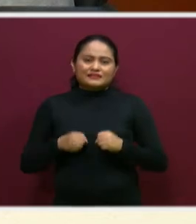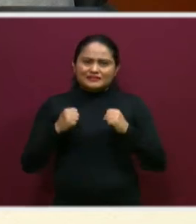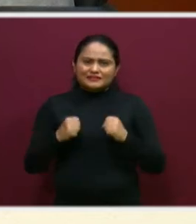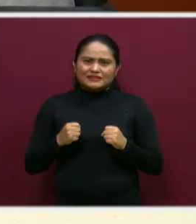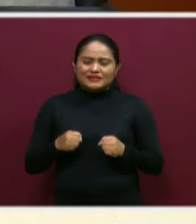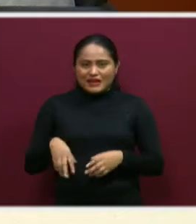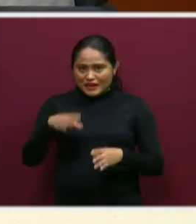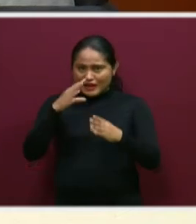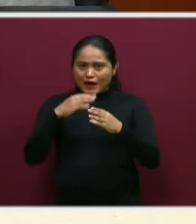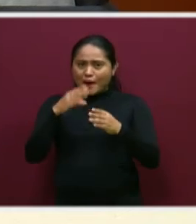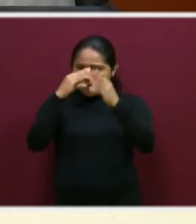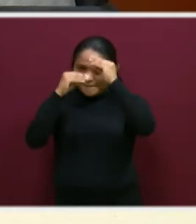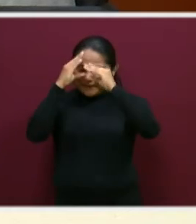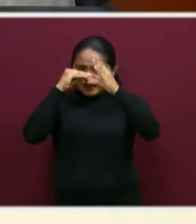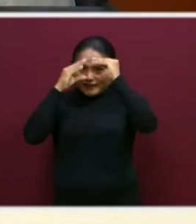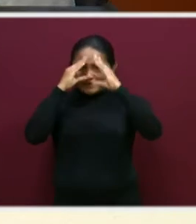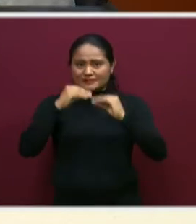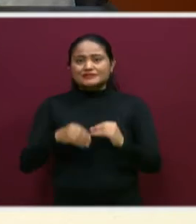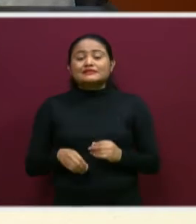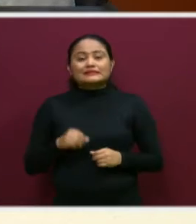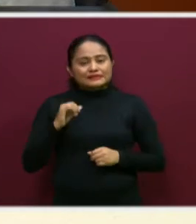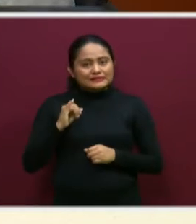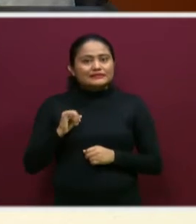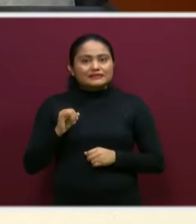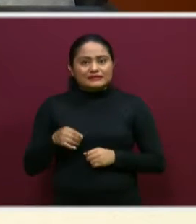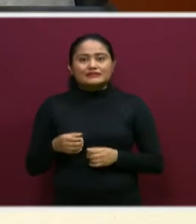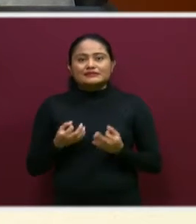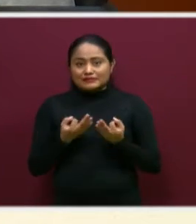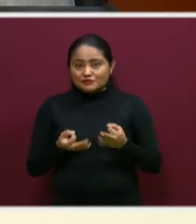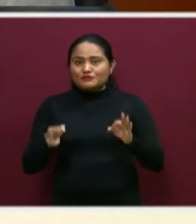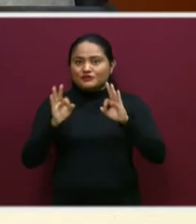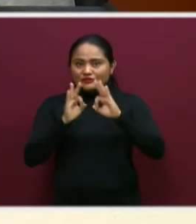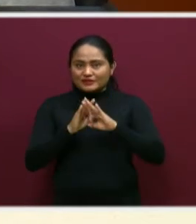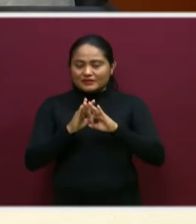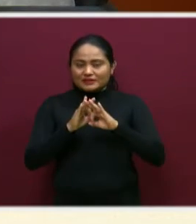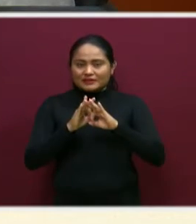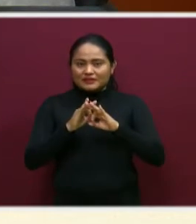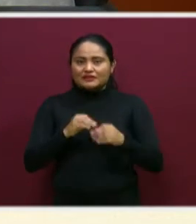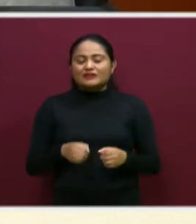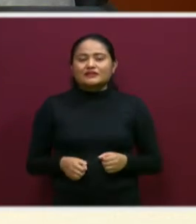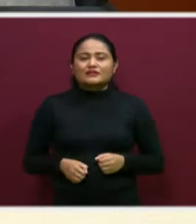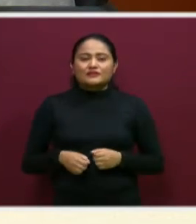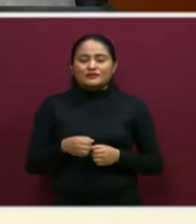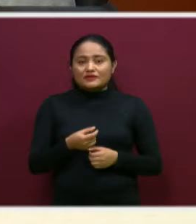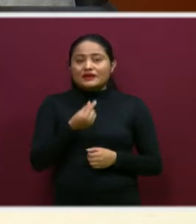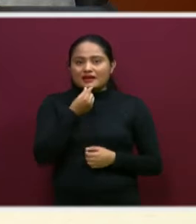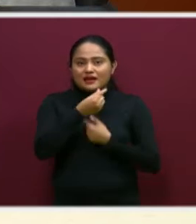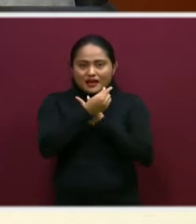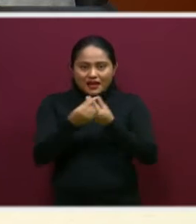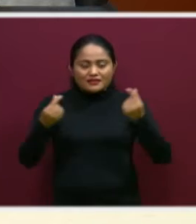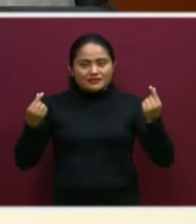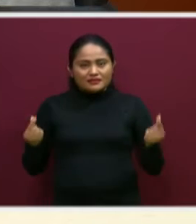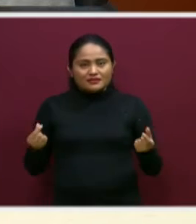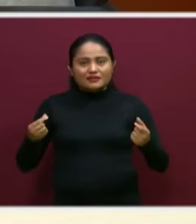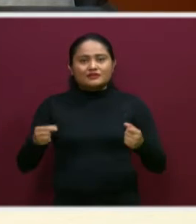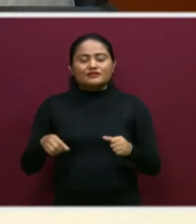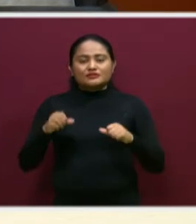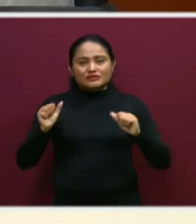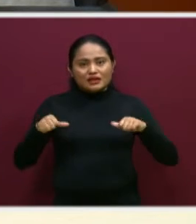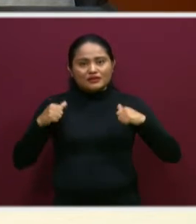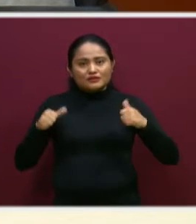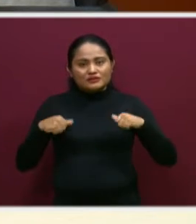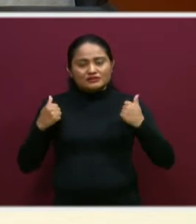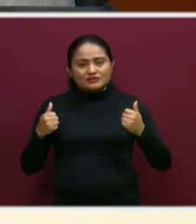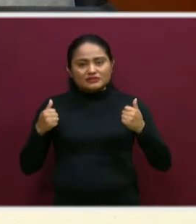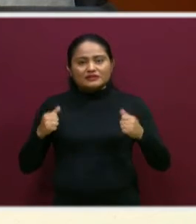poner mucha atención va dirigido a niños niñas y jóvenes de 7 a 17 años y también docentes